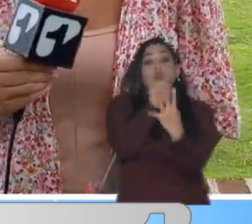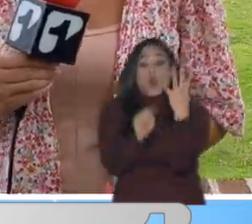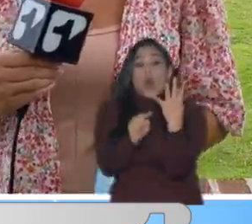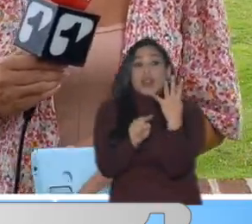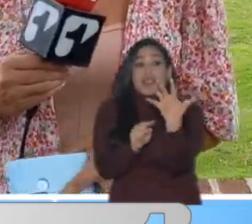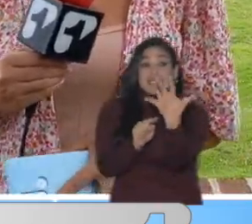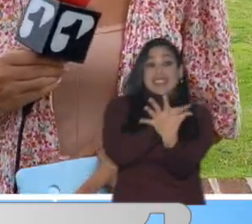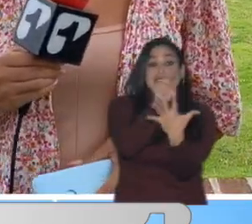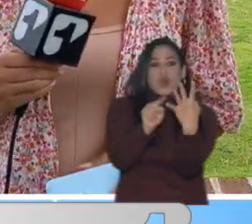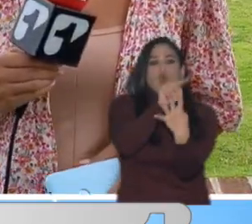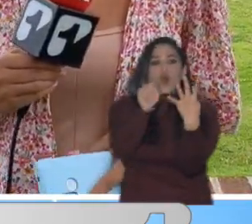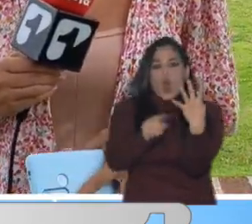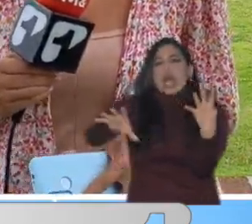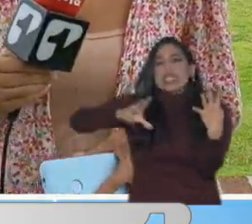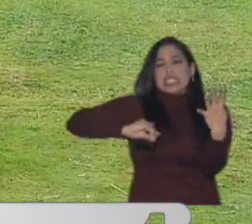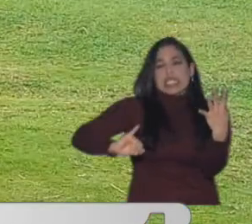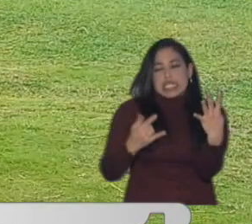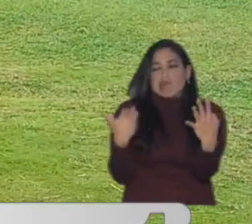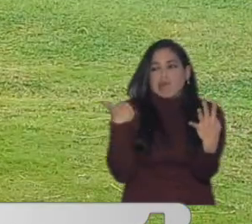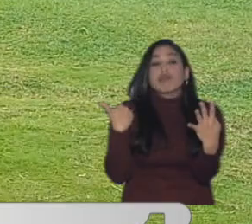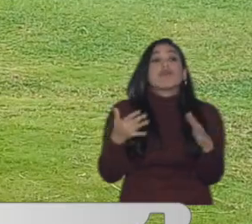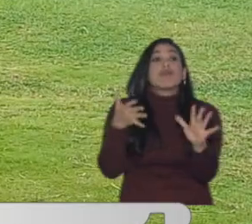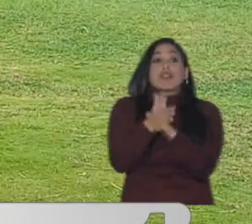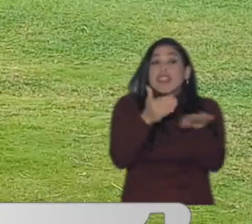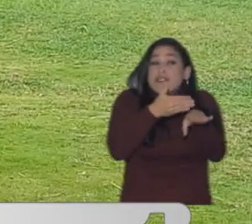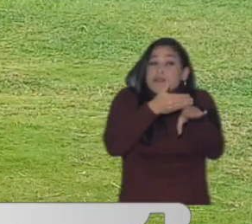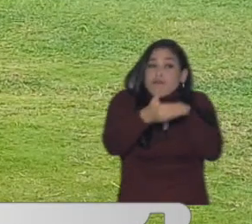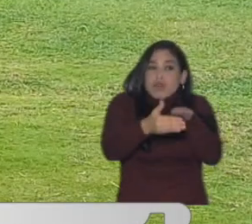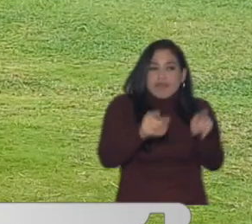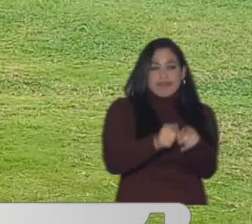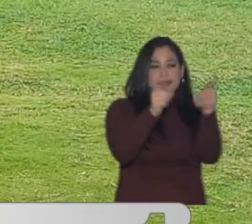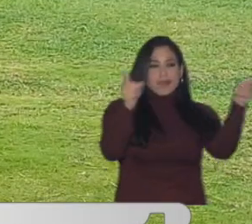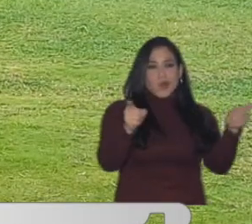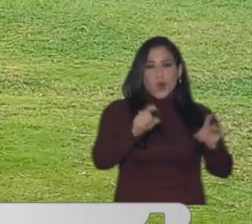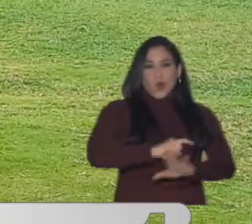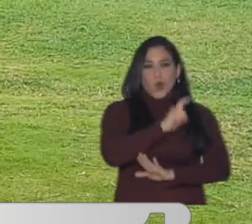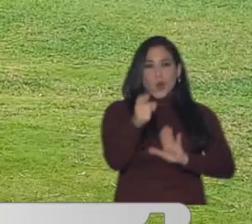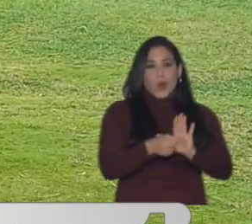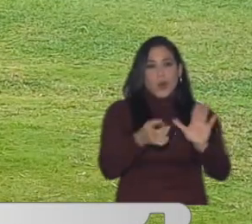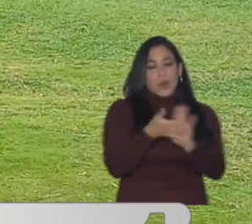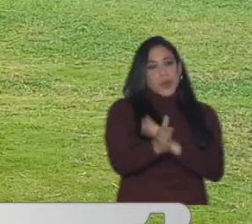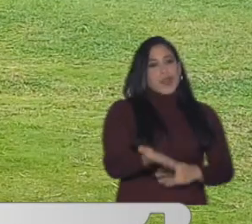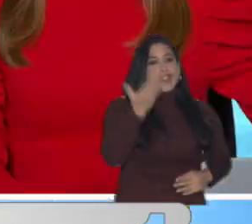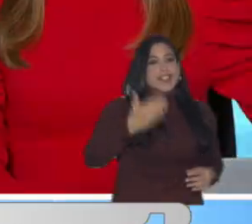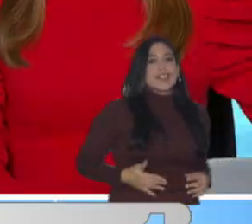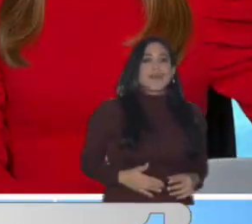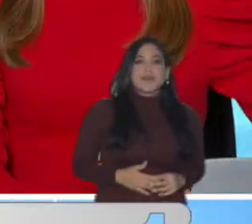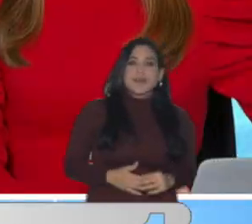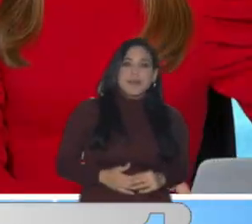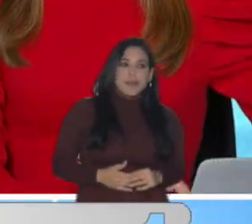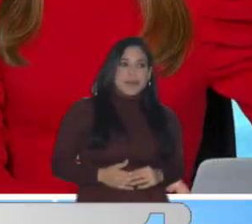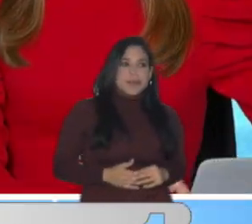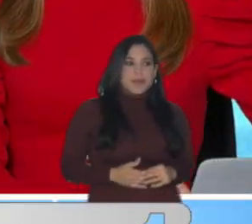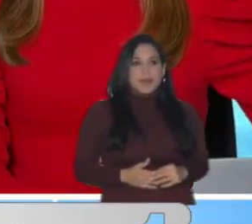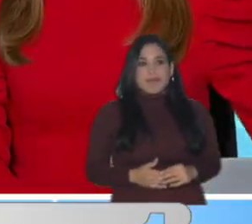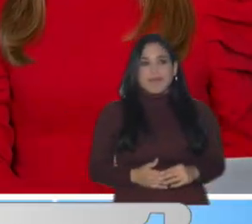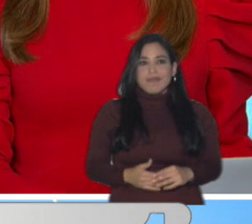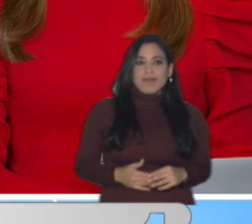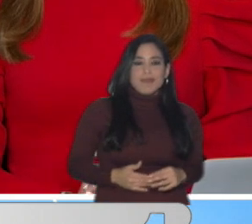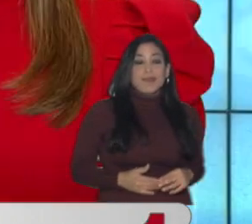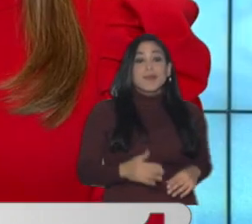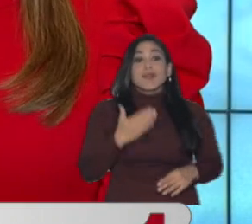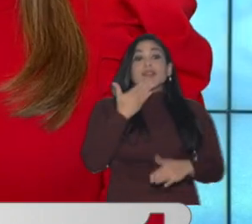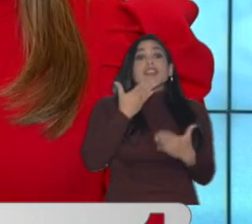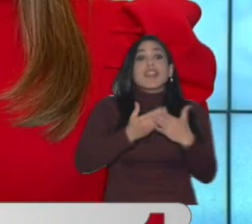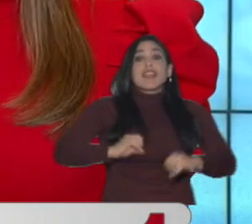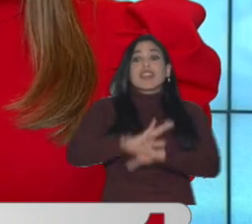los 5 aceptaron los cargos. Nosotros más adelante tendremos la ampliación de estas noticias. Así es, Tatiana,